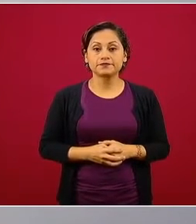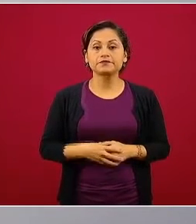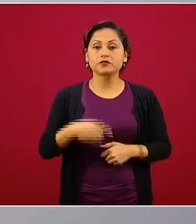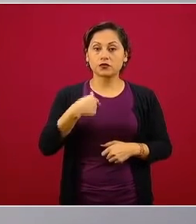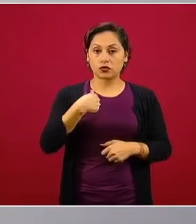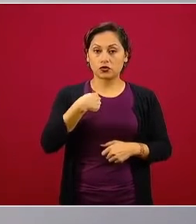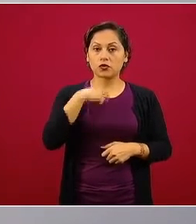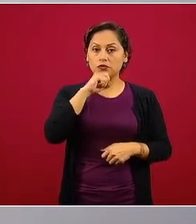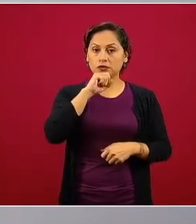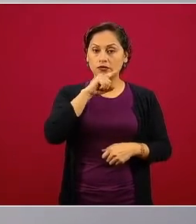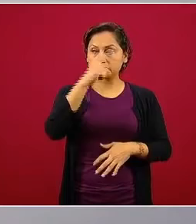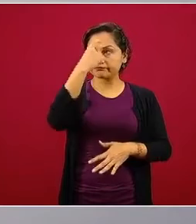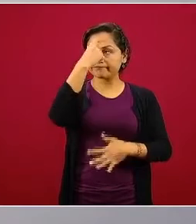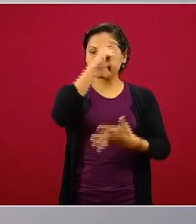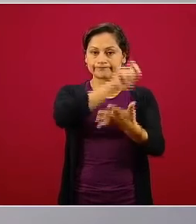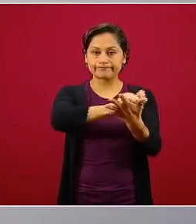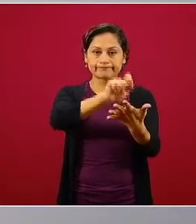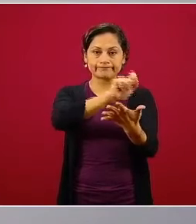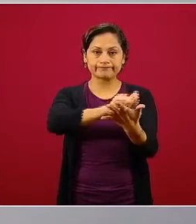escribiendo.